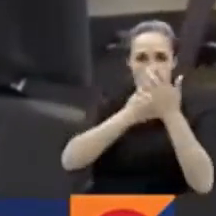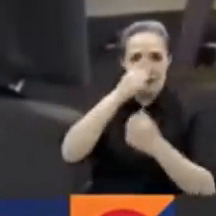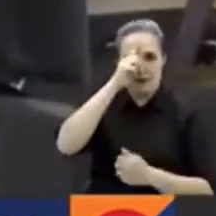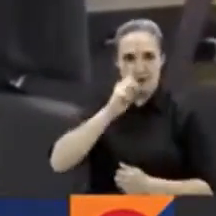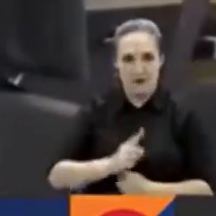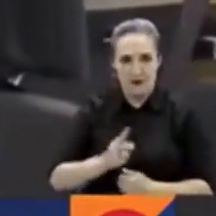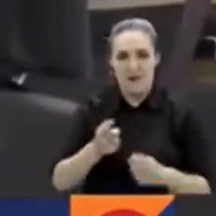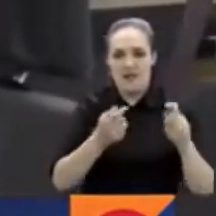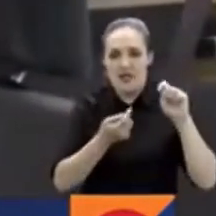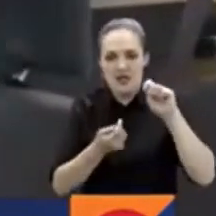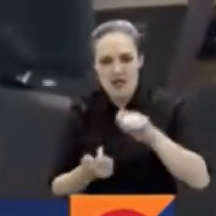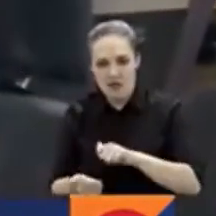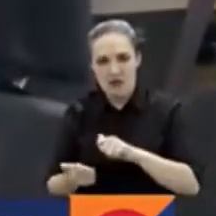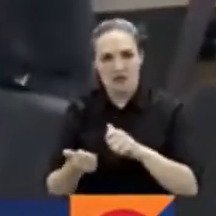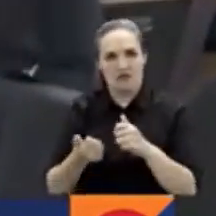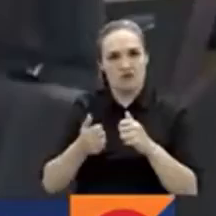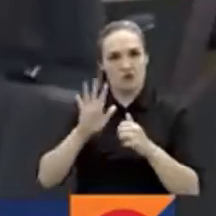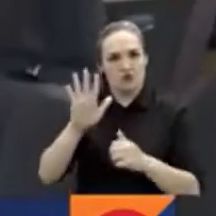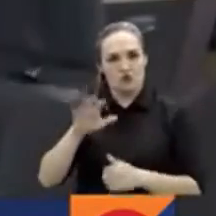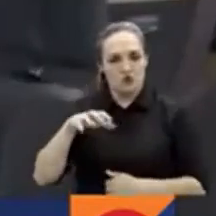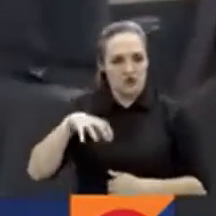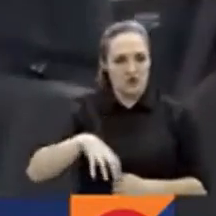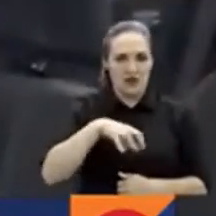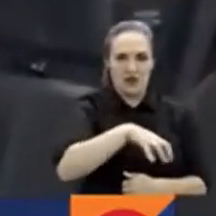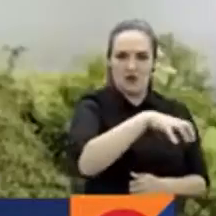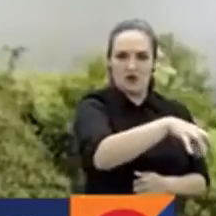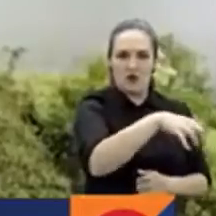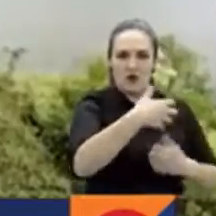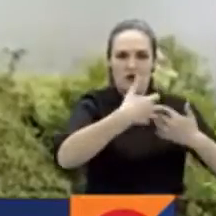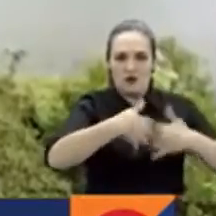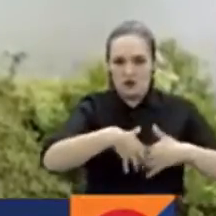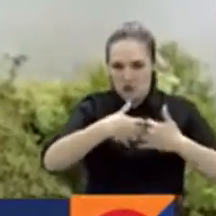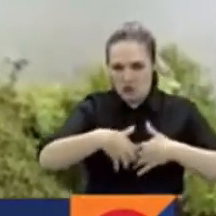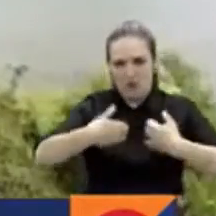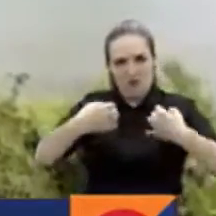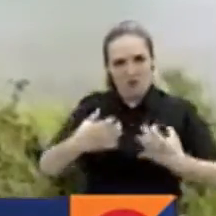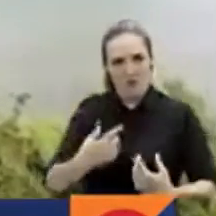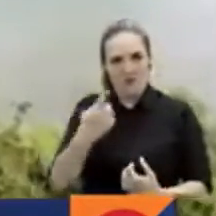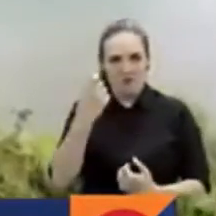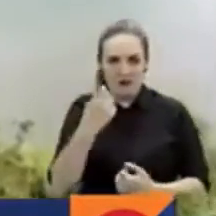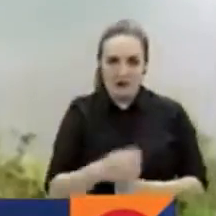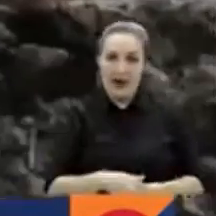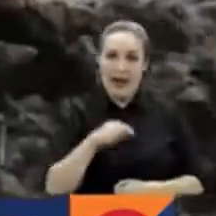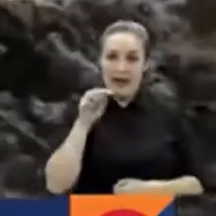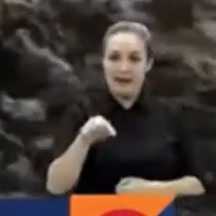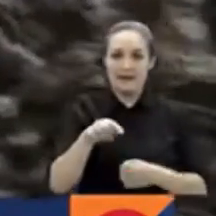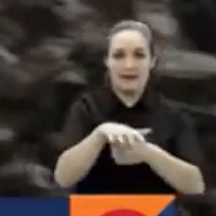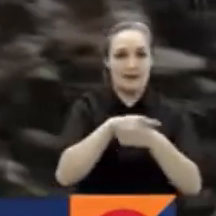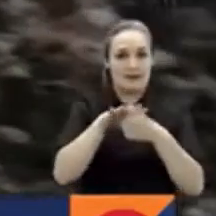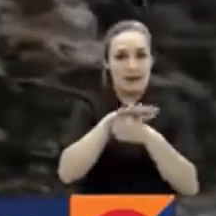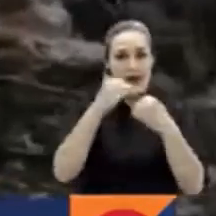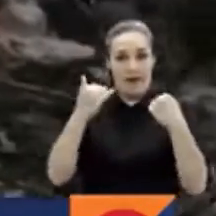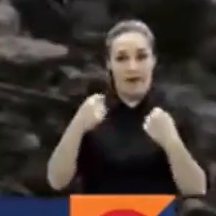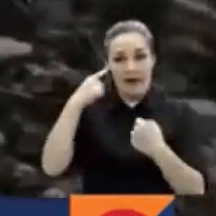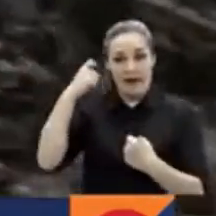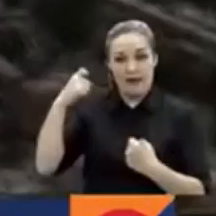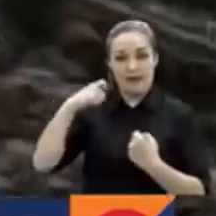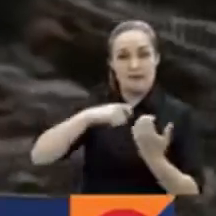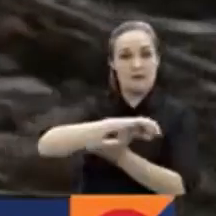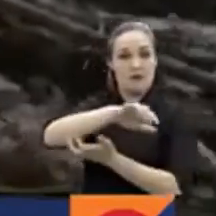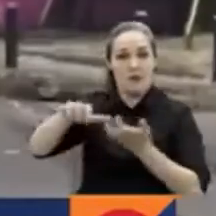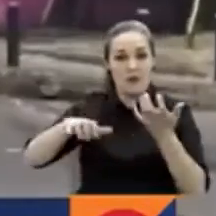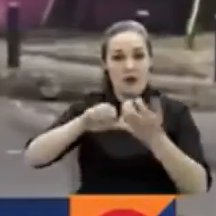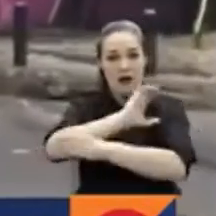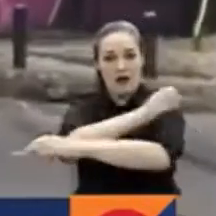para la inversión por parte de los sectores industriales formales, hacen que se ponga en riesgo la estabilidad